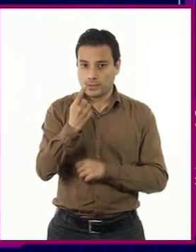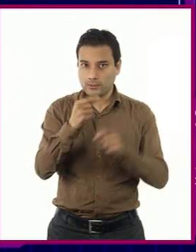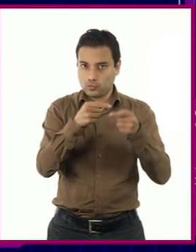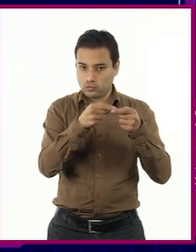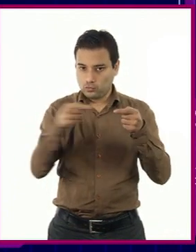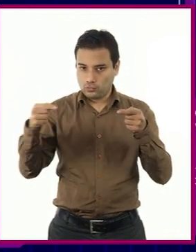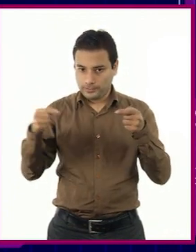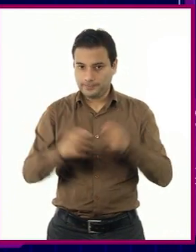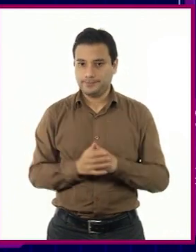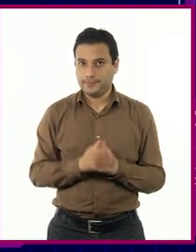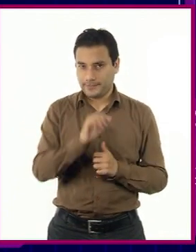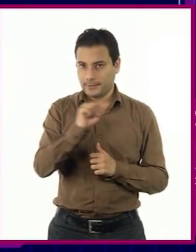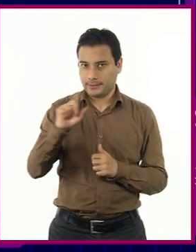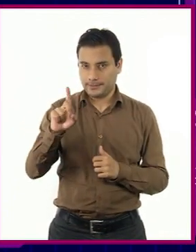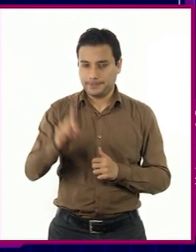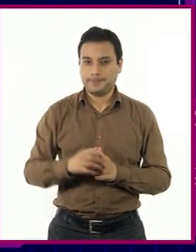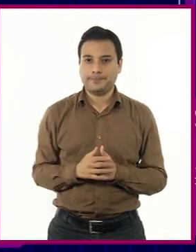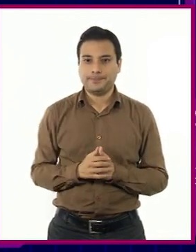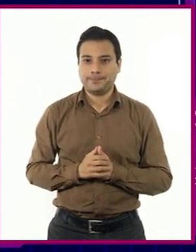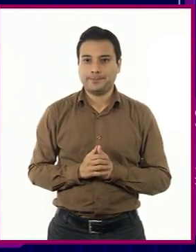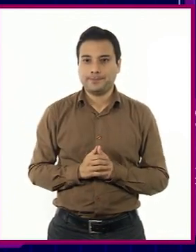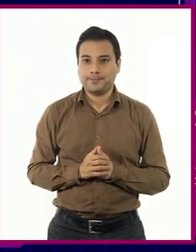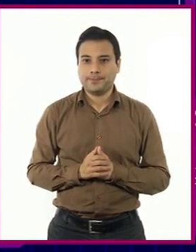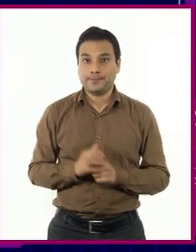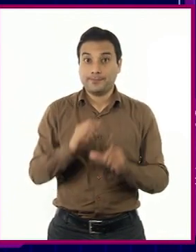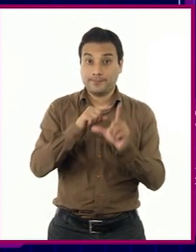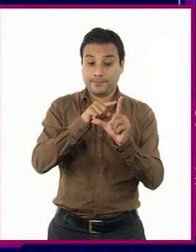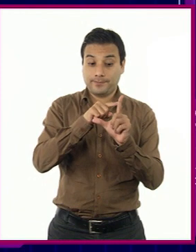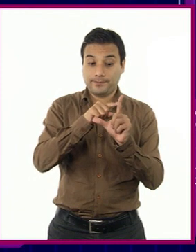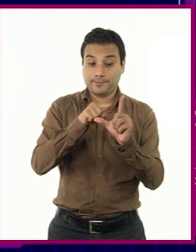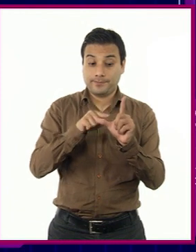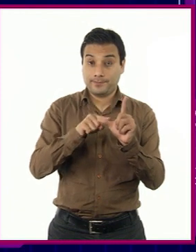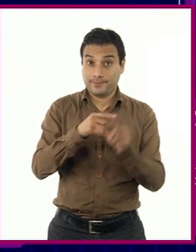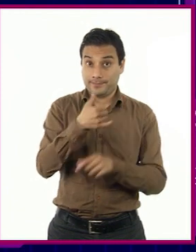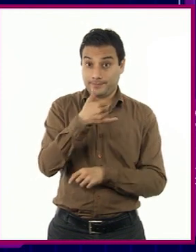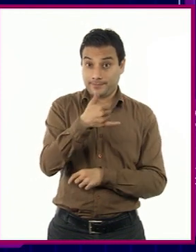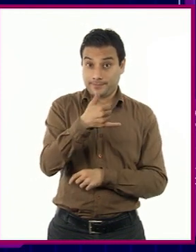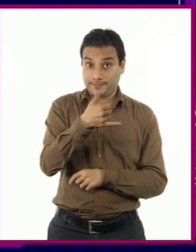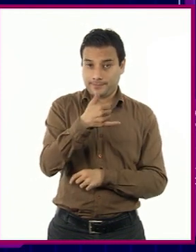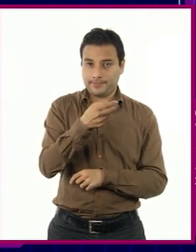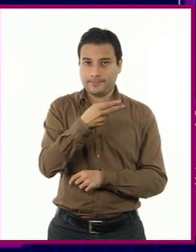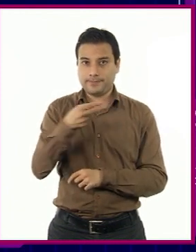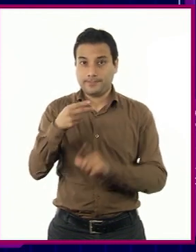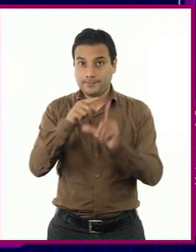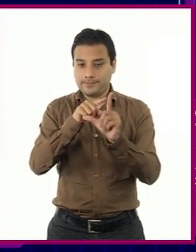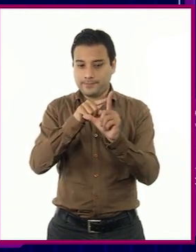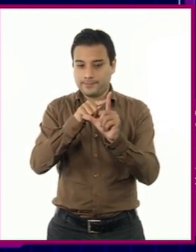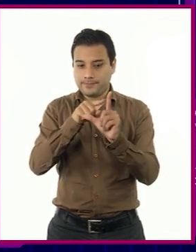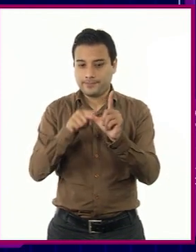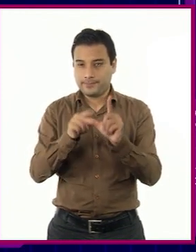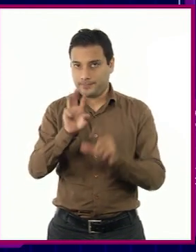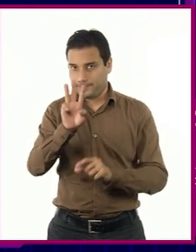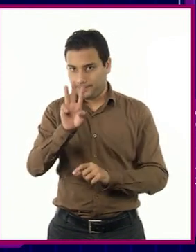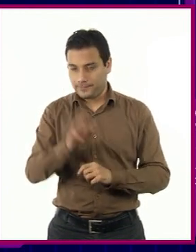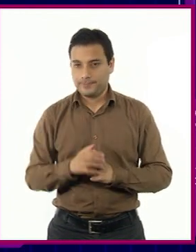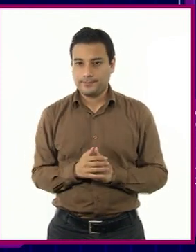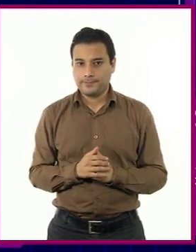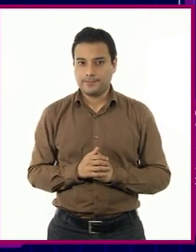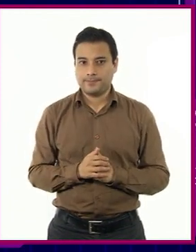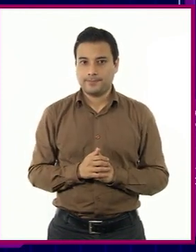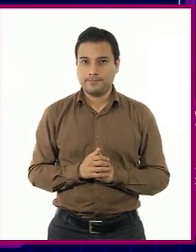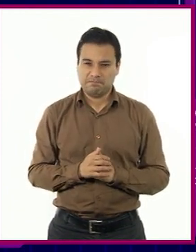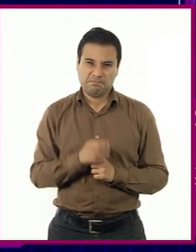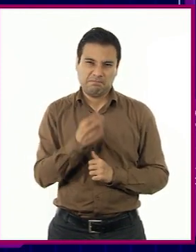diagonal AD, por lo que ángulo Y es igual al ángulo W, por